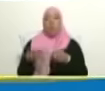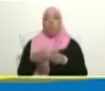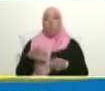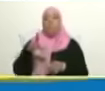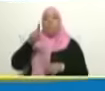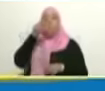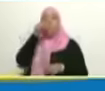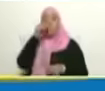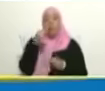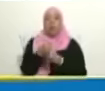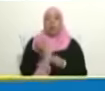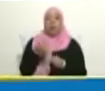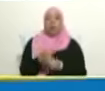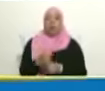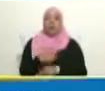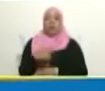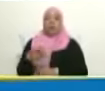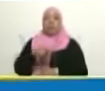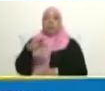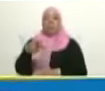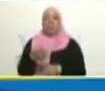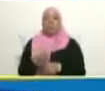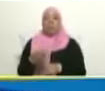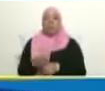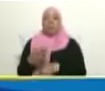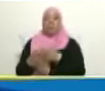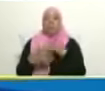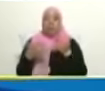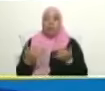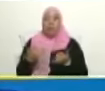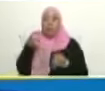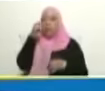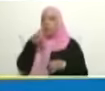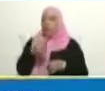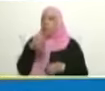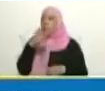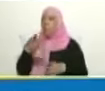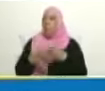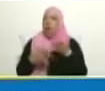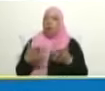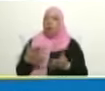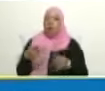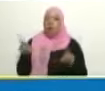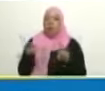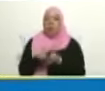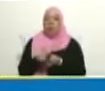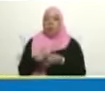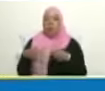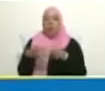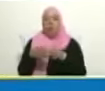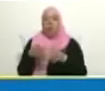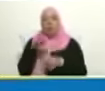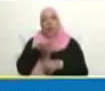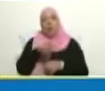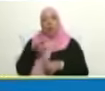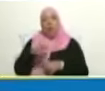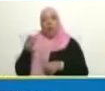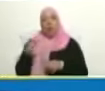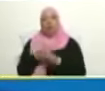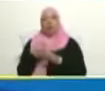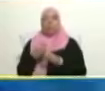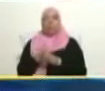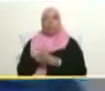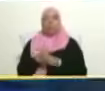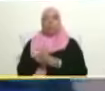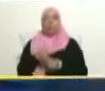policía y el poder popular de base. Los consejos comunales, los grupos vecinales,